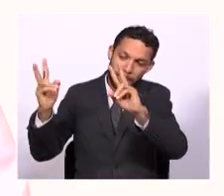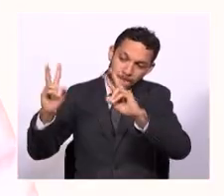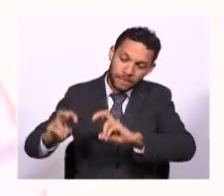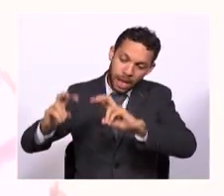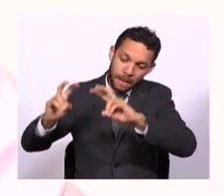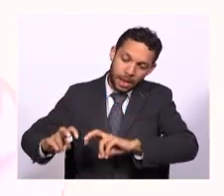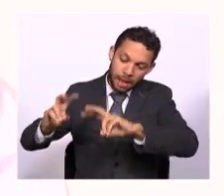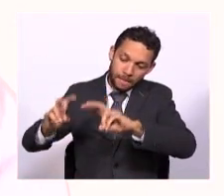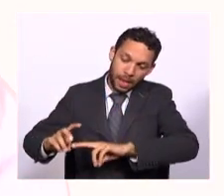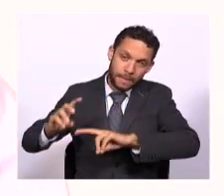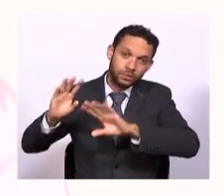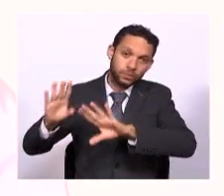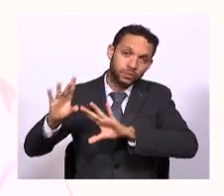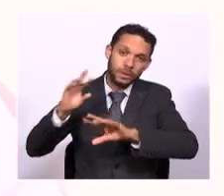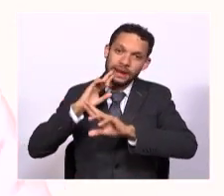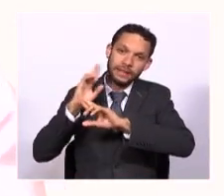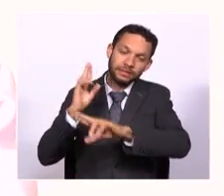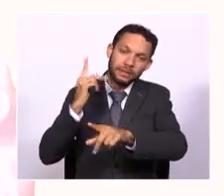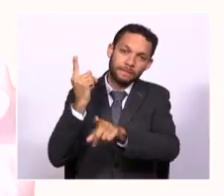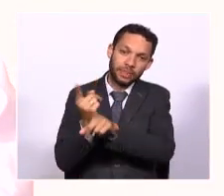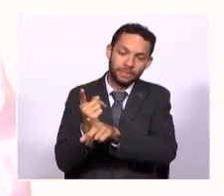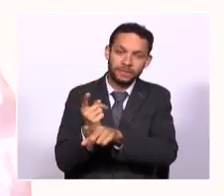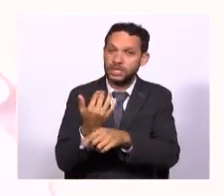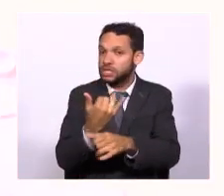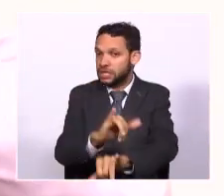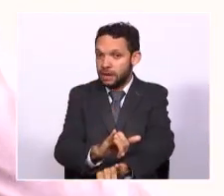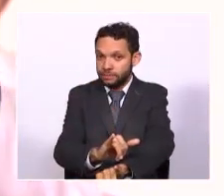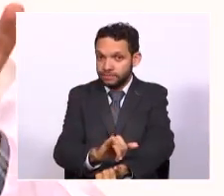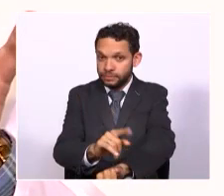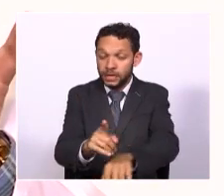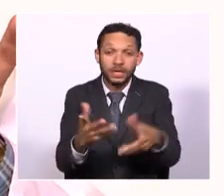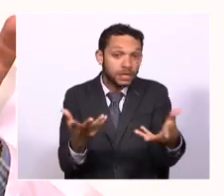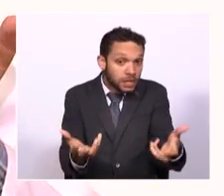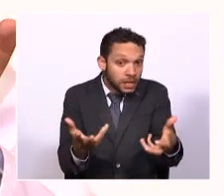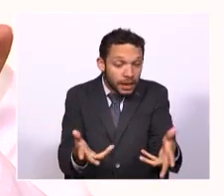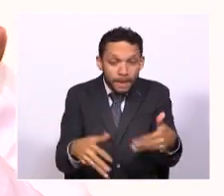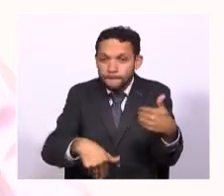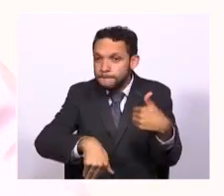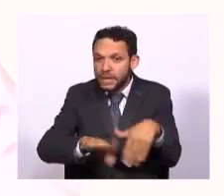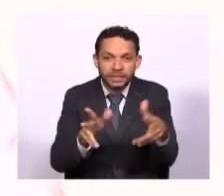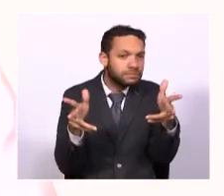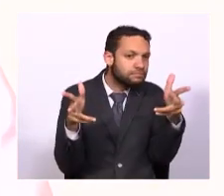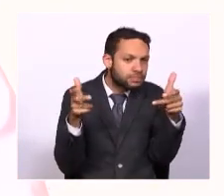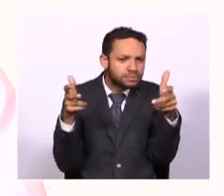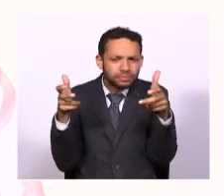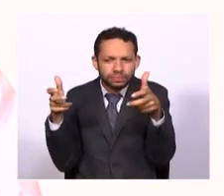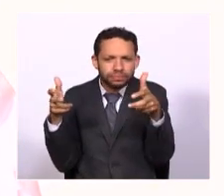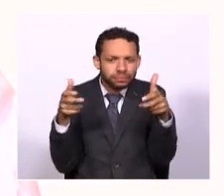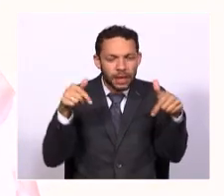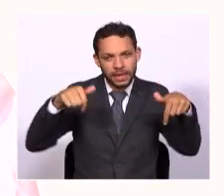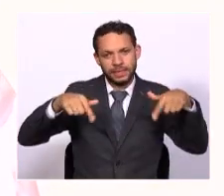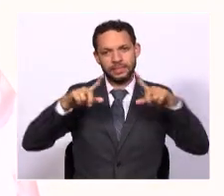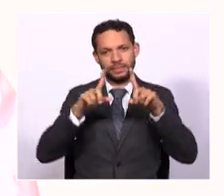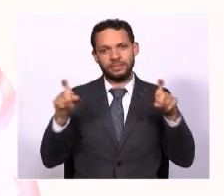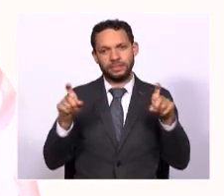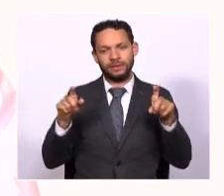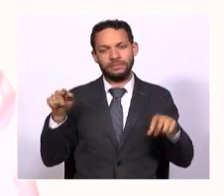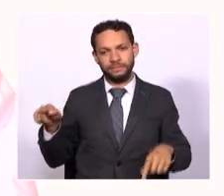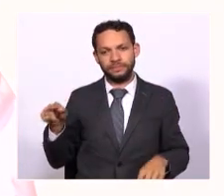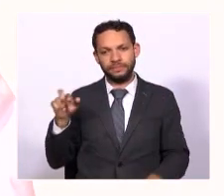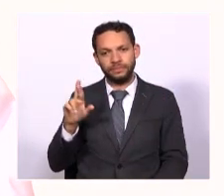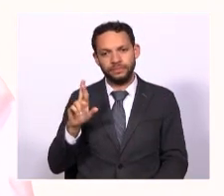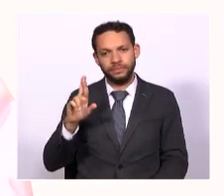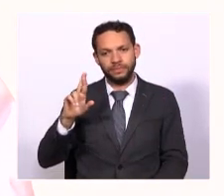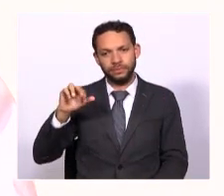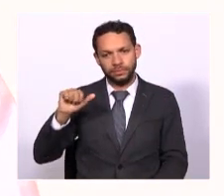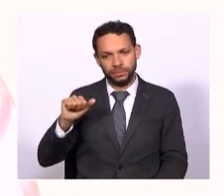y resultados maravillosos. Yo sé que ustedes querrán tener mucha información acerca de este tema. El doctor Raúl Andrés Londoño ha